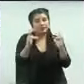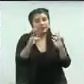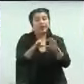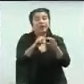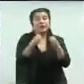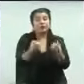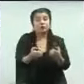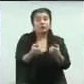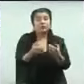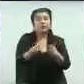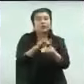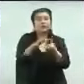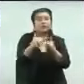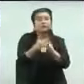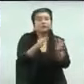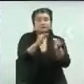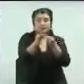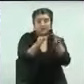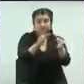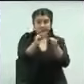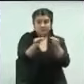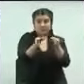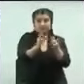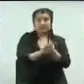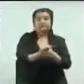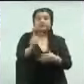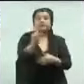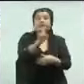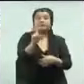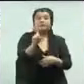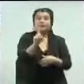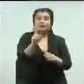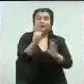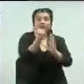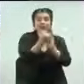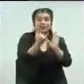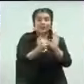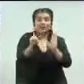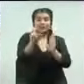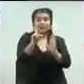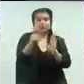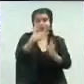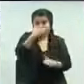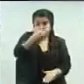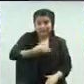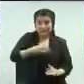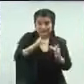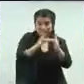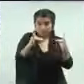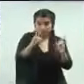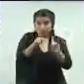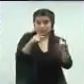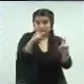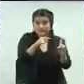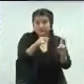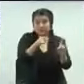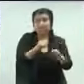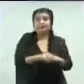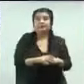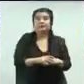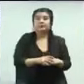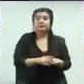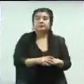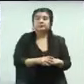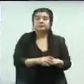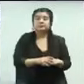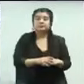Entonces, preliminarmente podemos decir que no esas imágenes que circularon no son de este puente. Esto